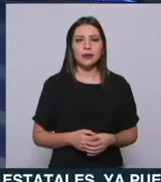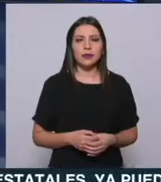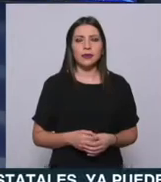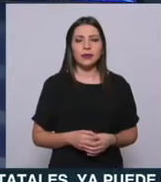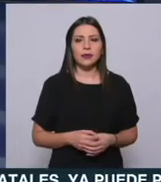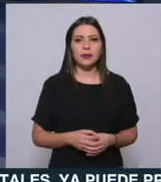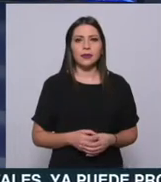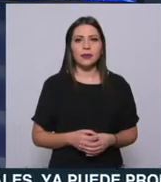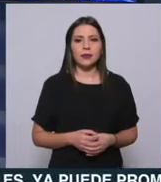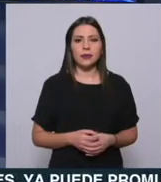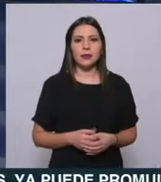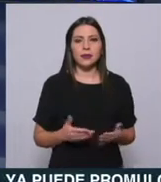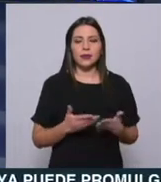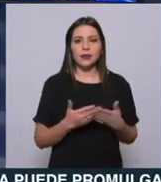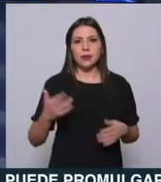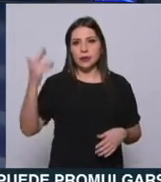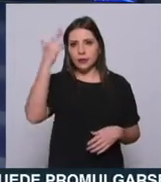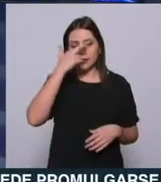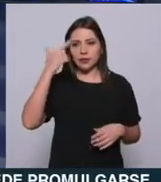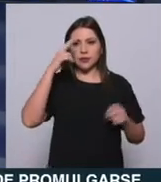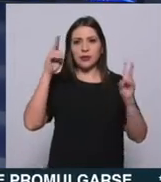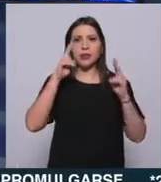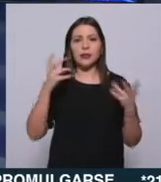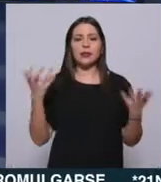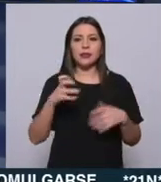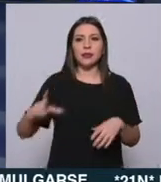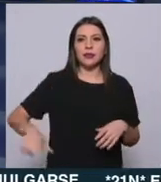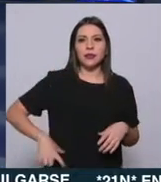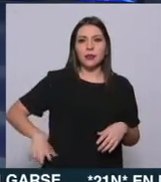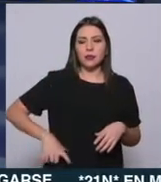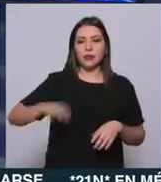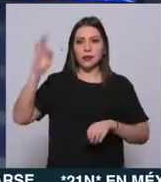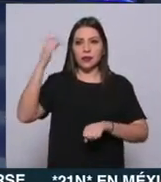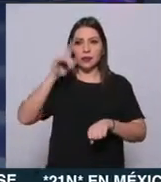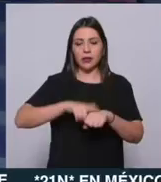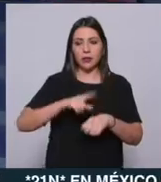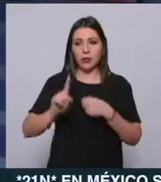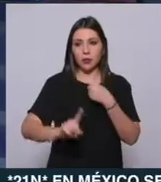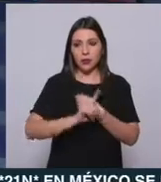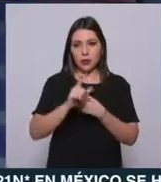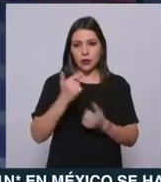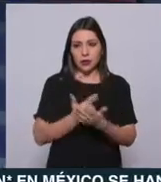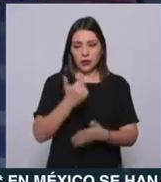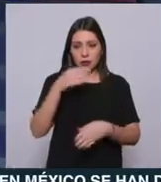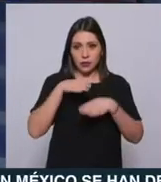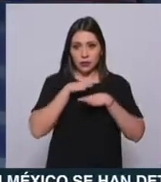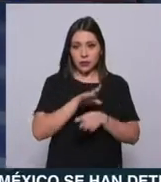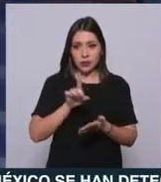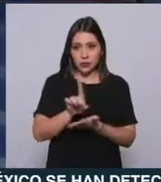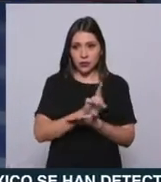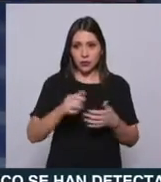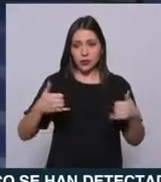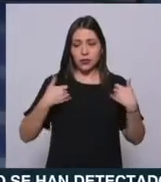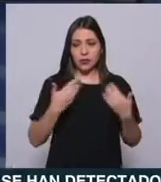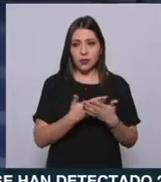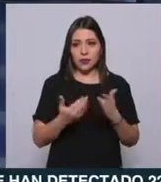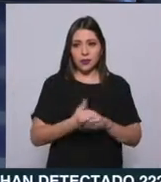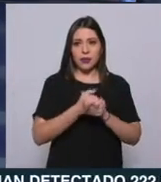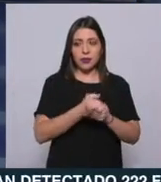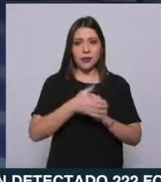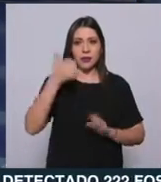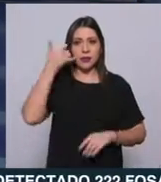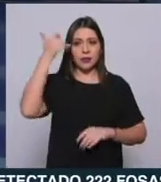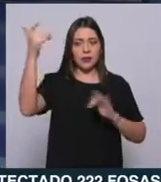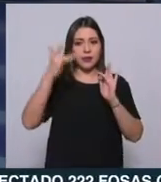y para analizar la relevancia de las acciones que emprenderá el gobierno federal frente al grave problema del consumo de drogas entre los jóvenes. Saludamos en la línea